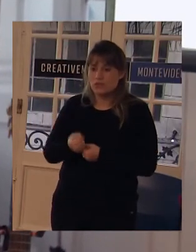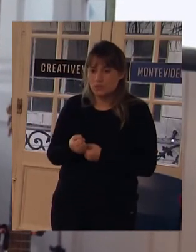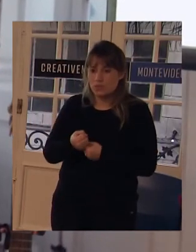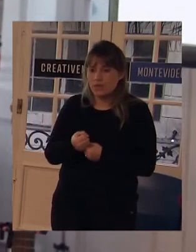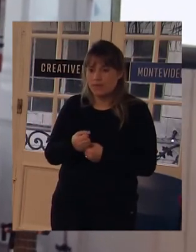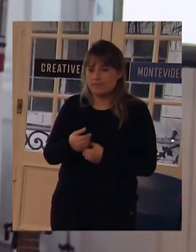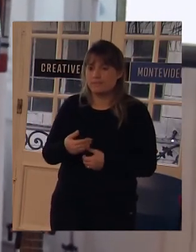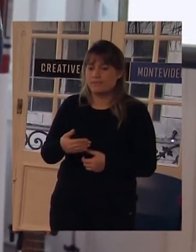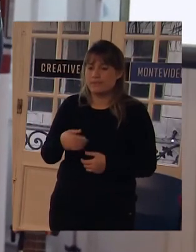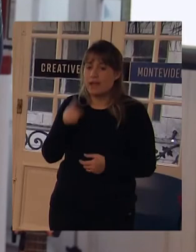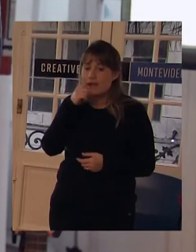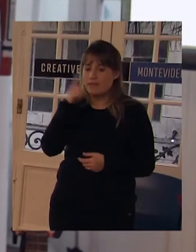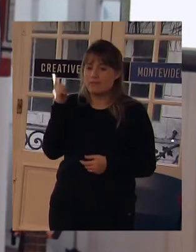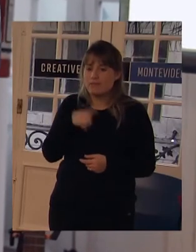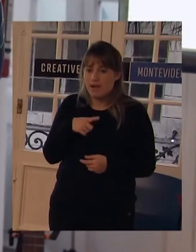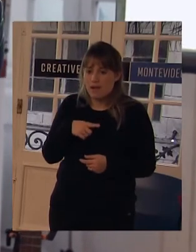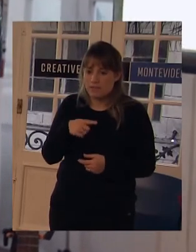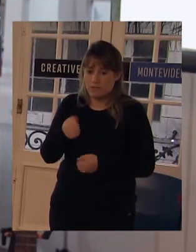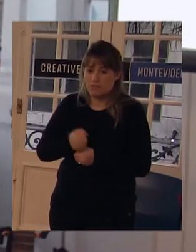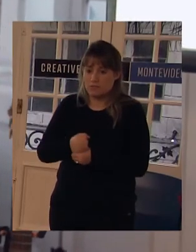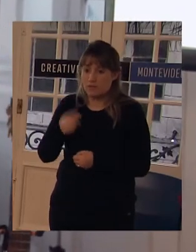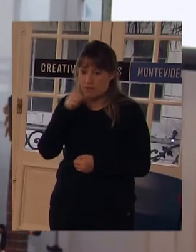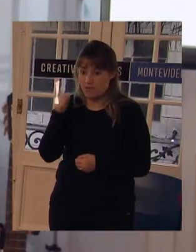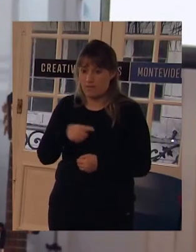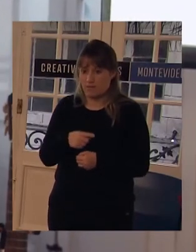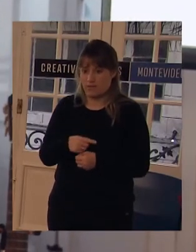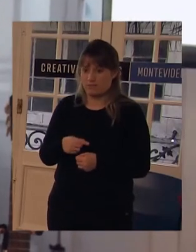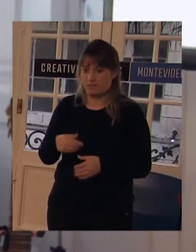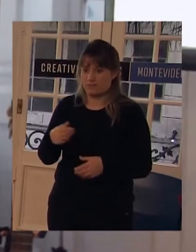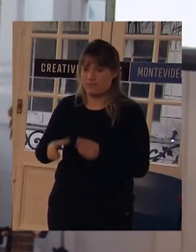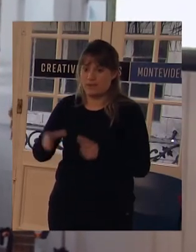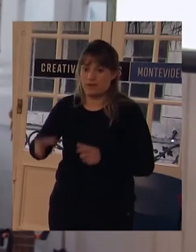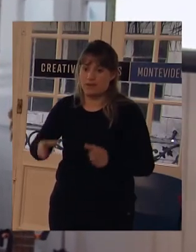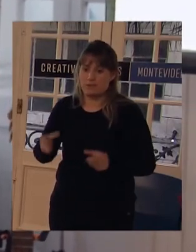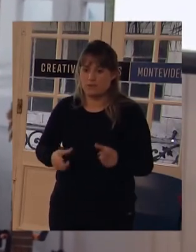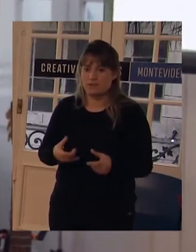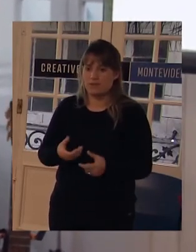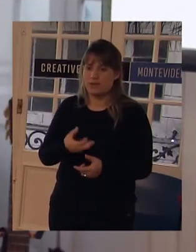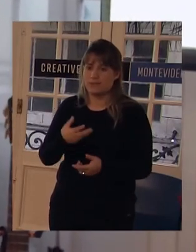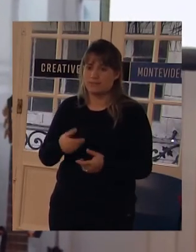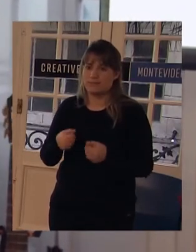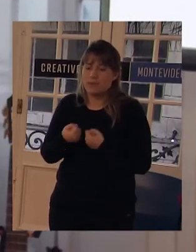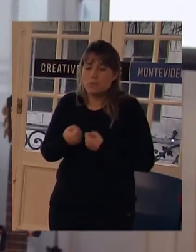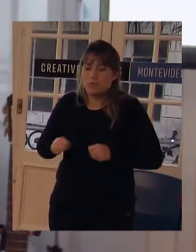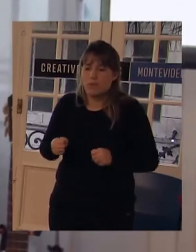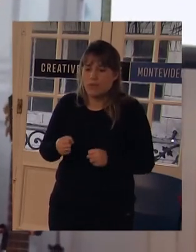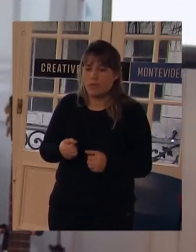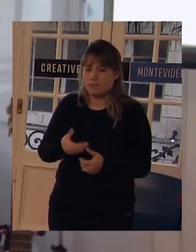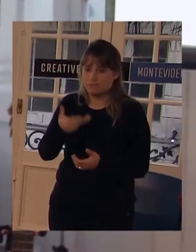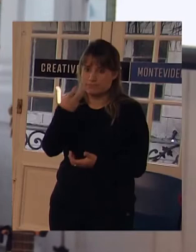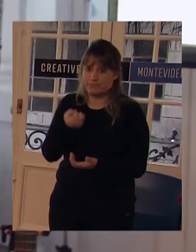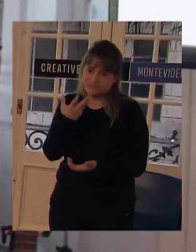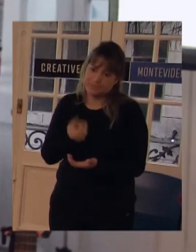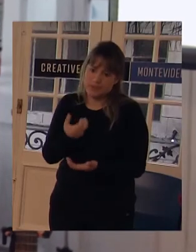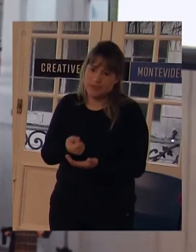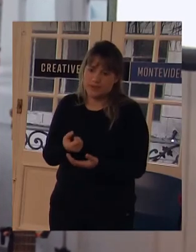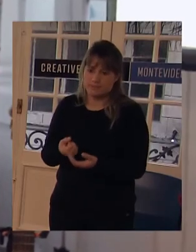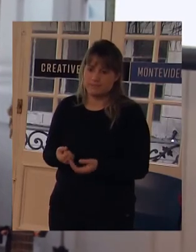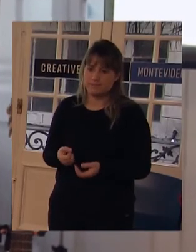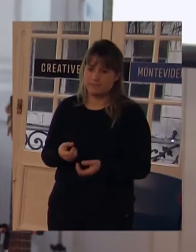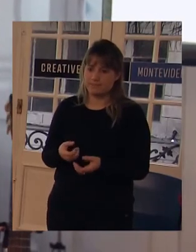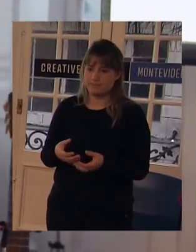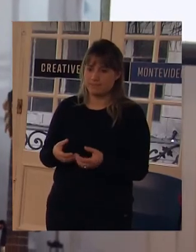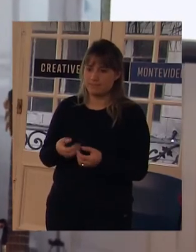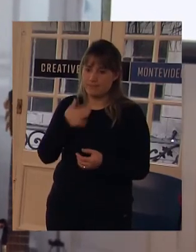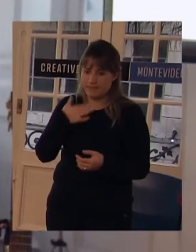a optimizar tiempos y a poder iterar rápido. Por ejemplo, volvemos al usuario, se quiere trasladar del punto A al